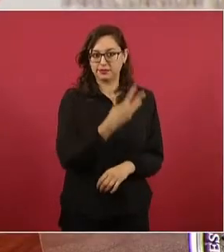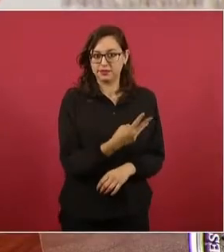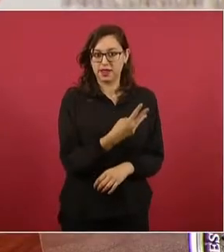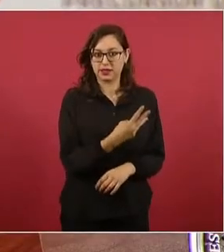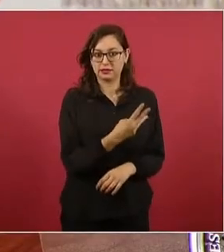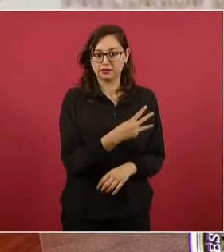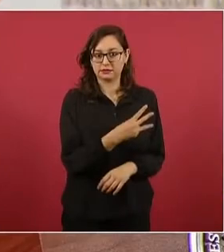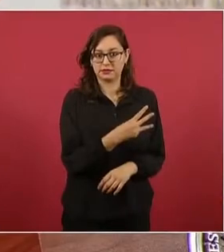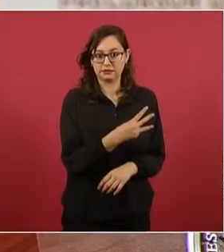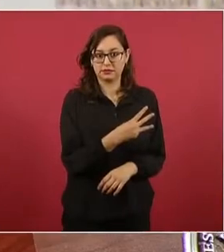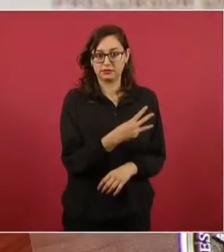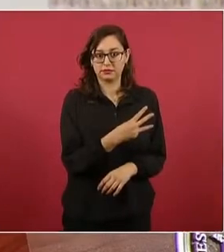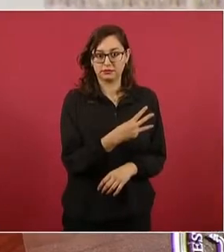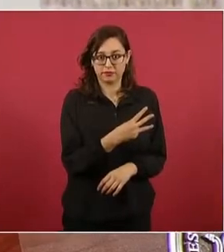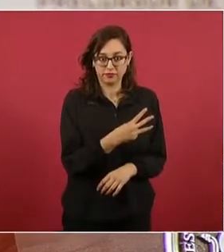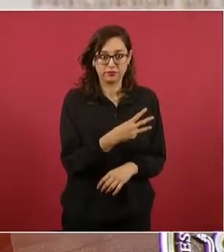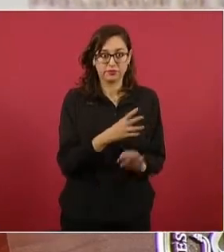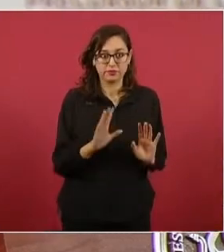Y quiere uno ir